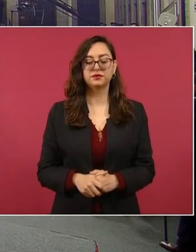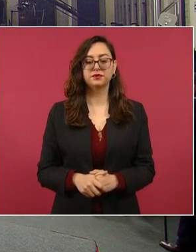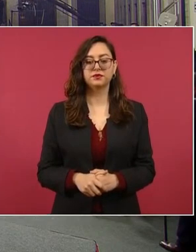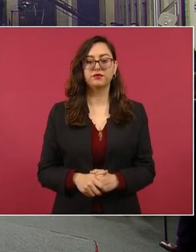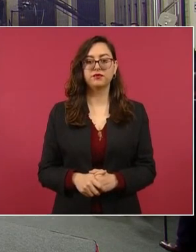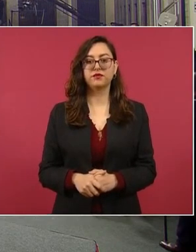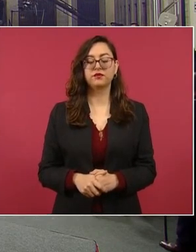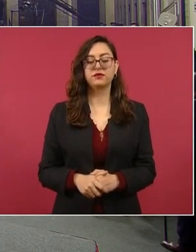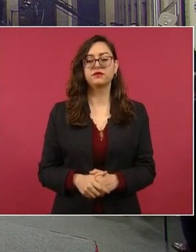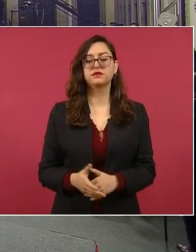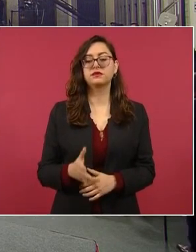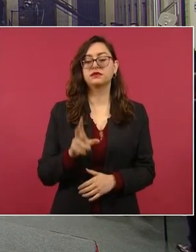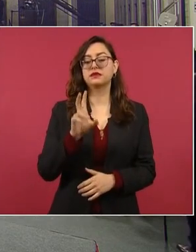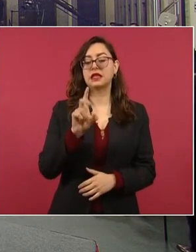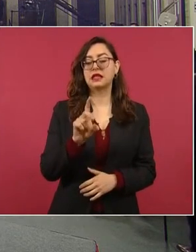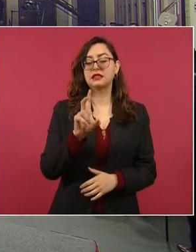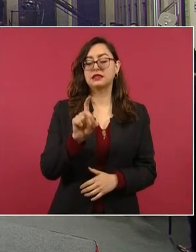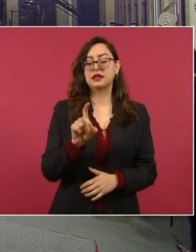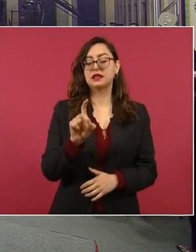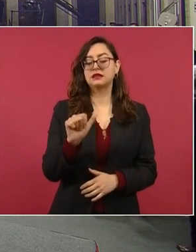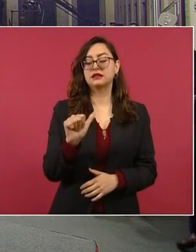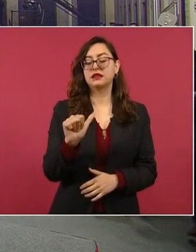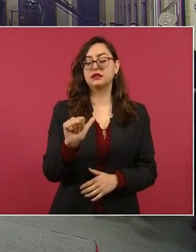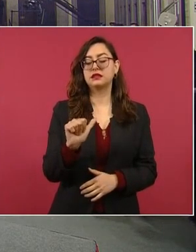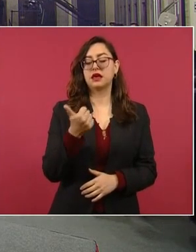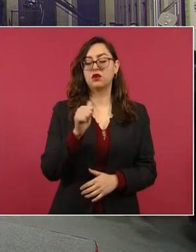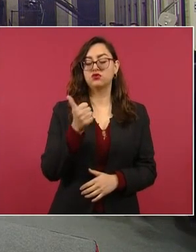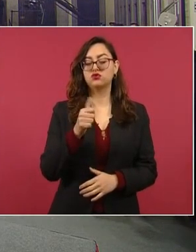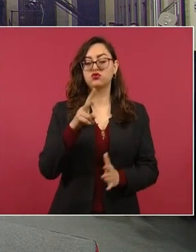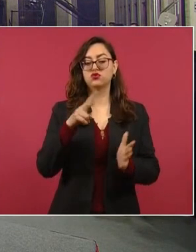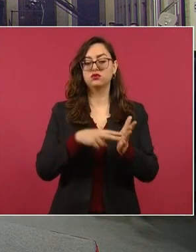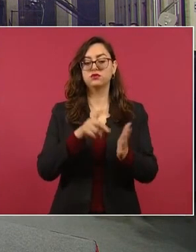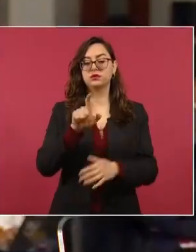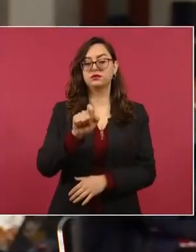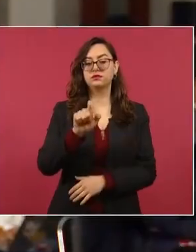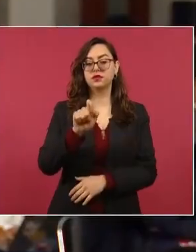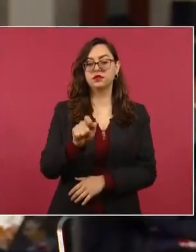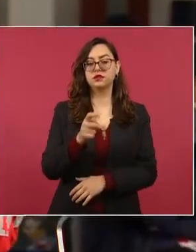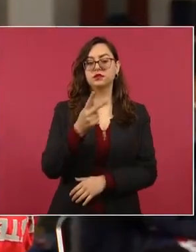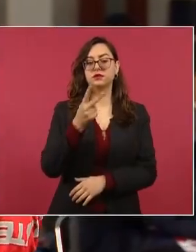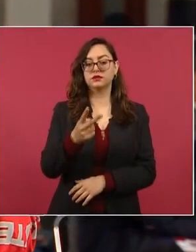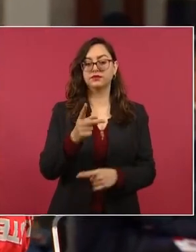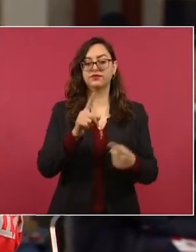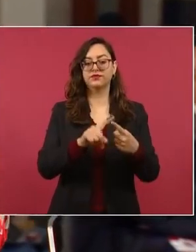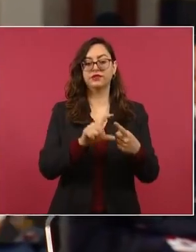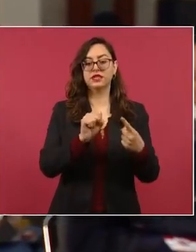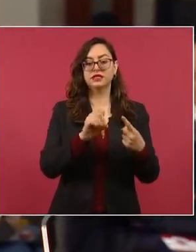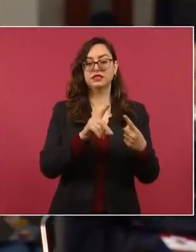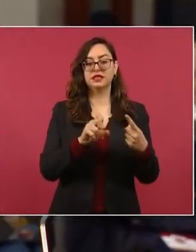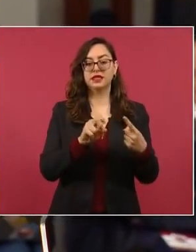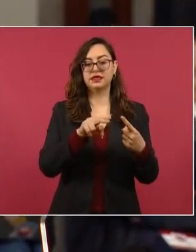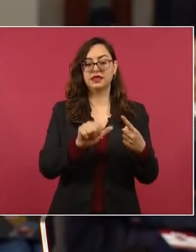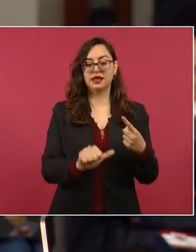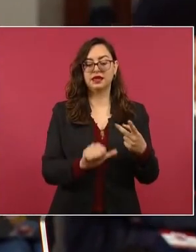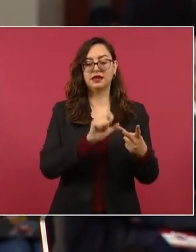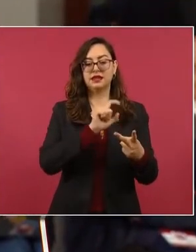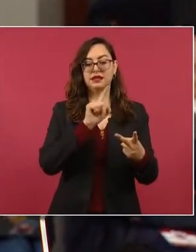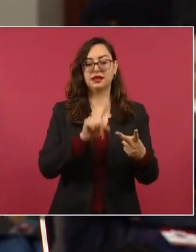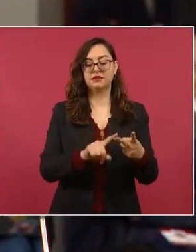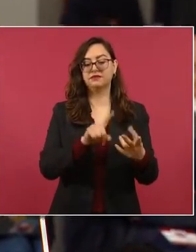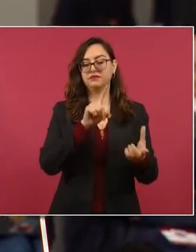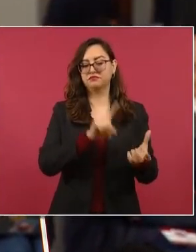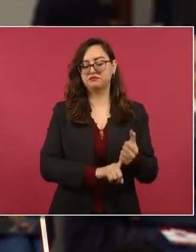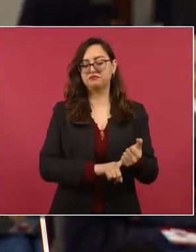fecha 30 de agosto del 2022, la SEDENA, la Dirección de Administración, la Subdirección de